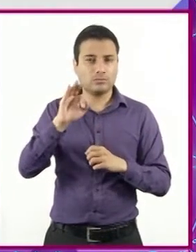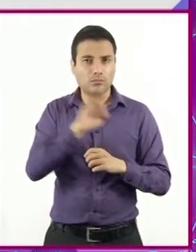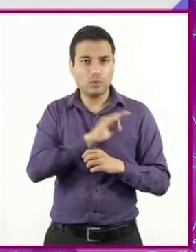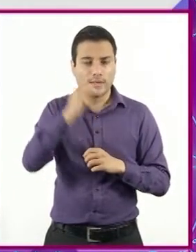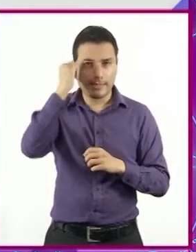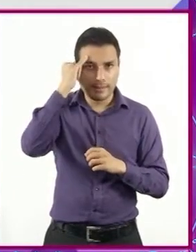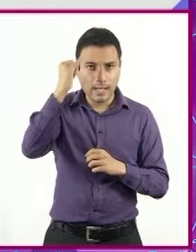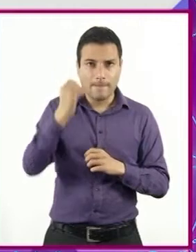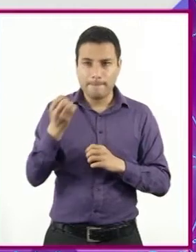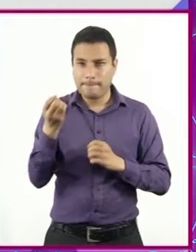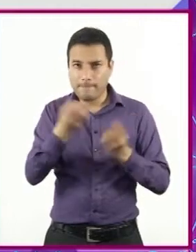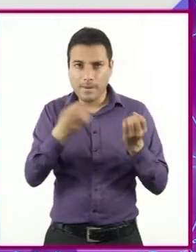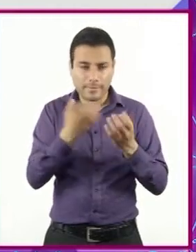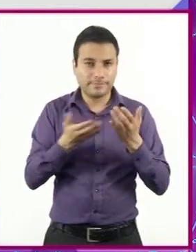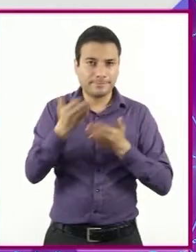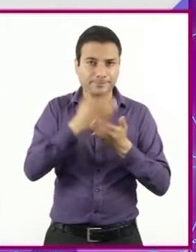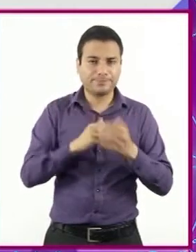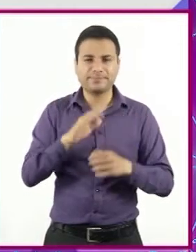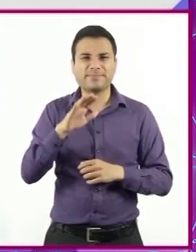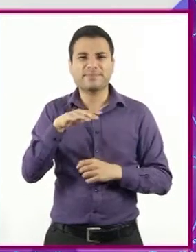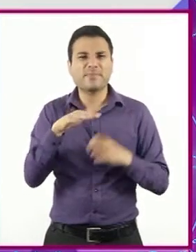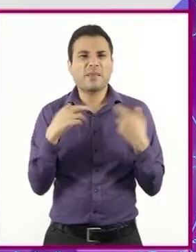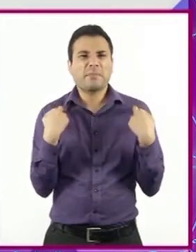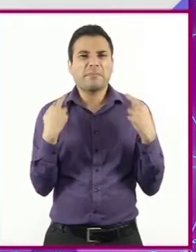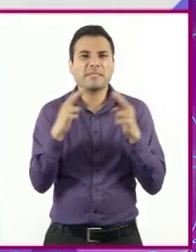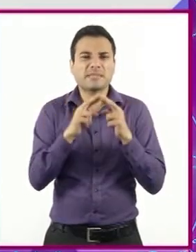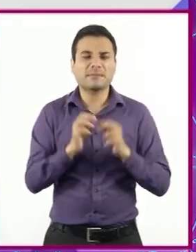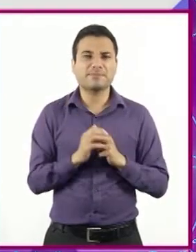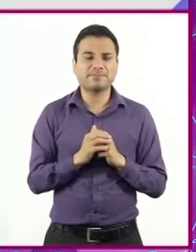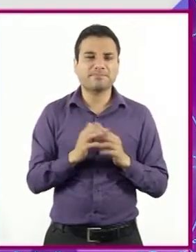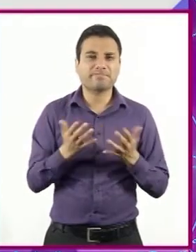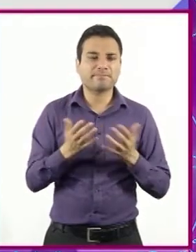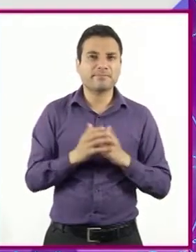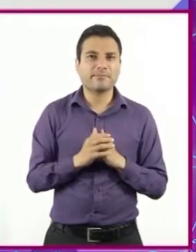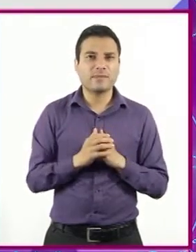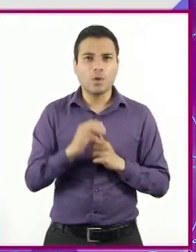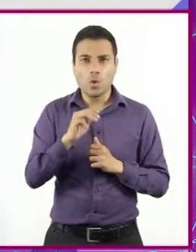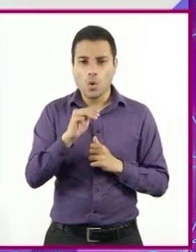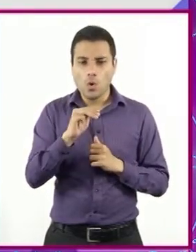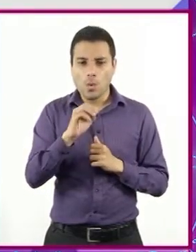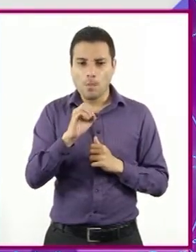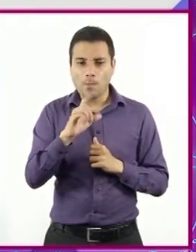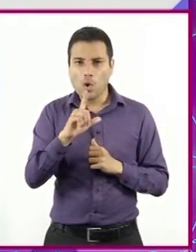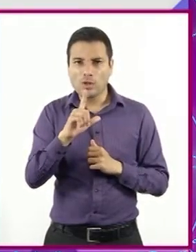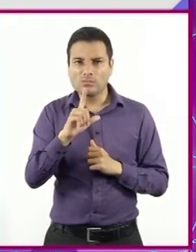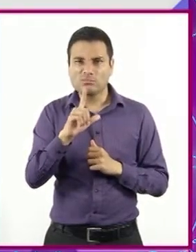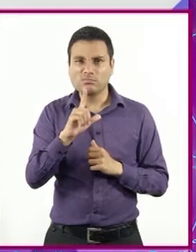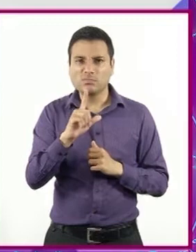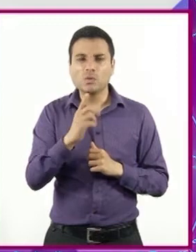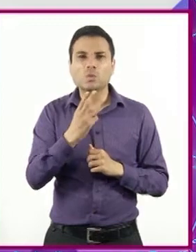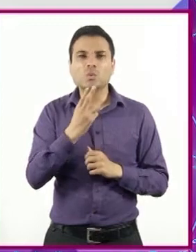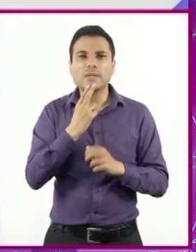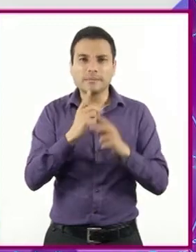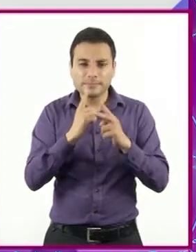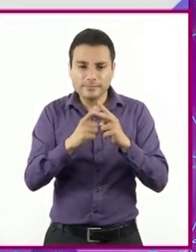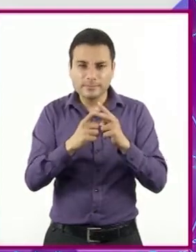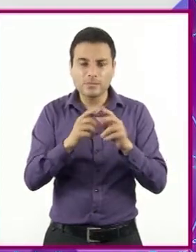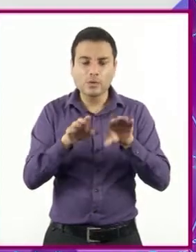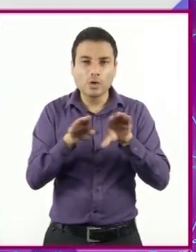ideas. Maestra, entonces, ¿qué unidad de medida tiene el mol? Un mol contiene